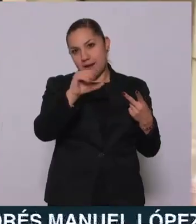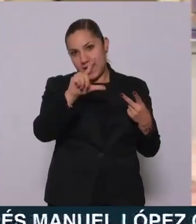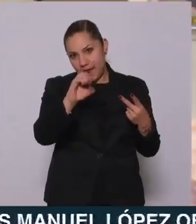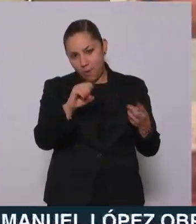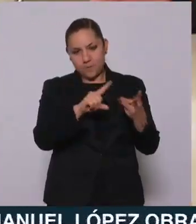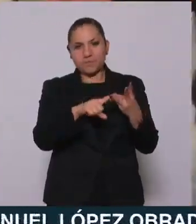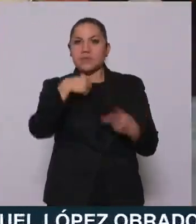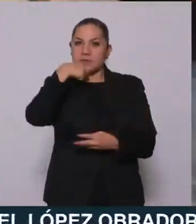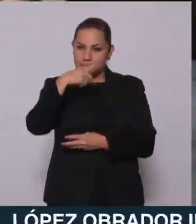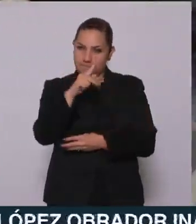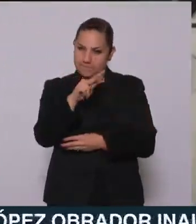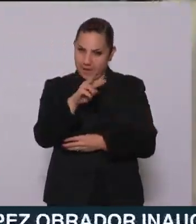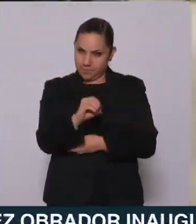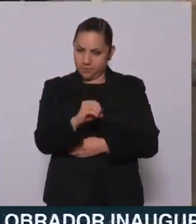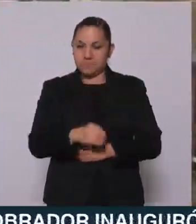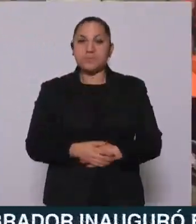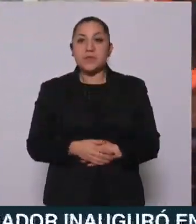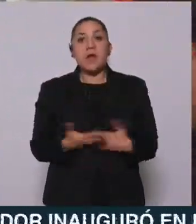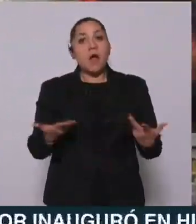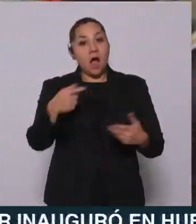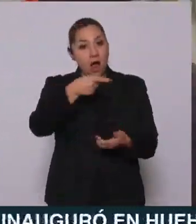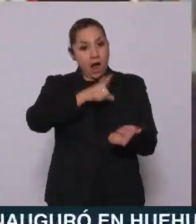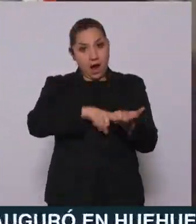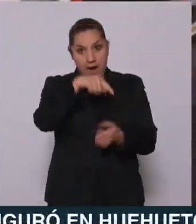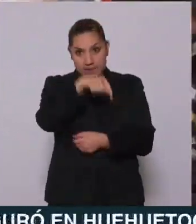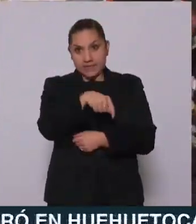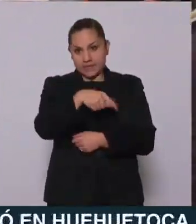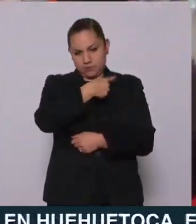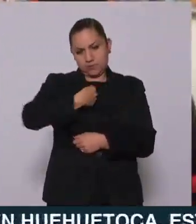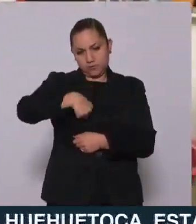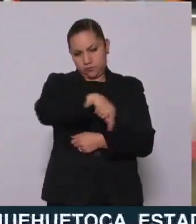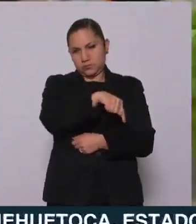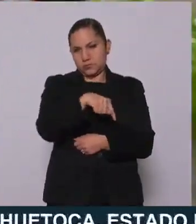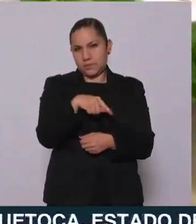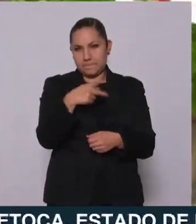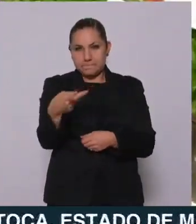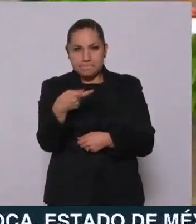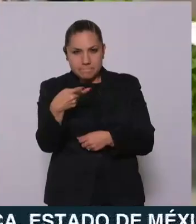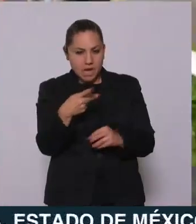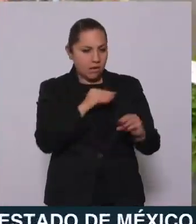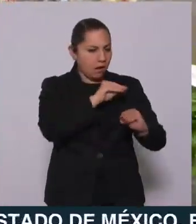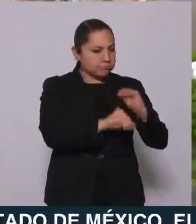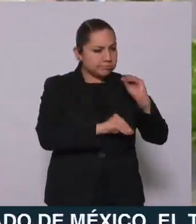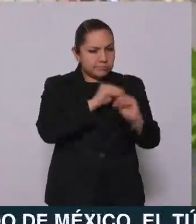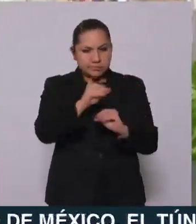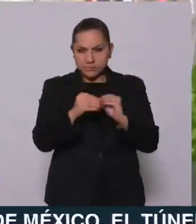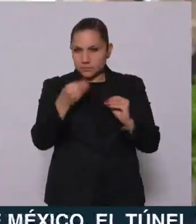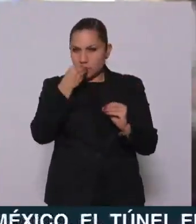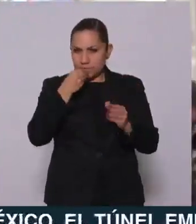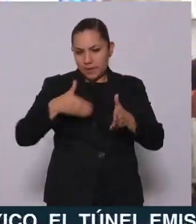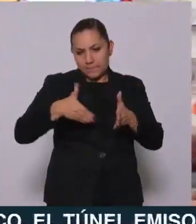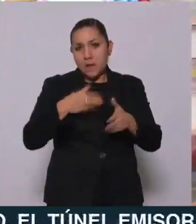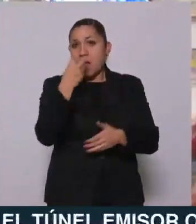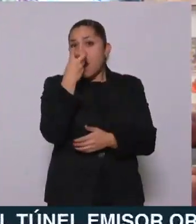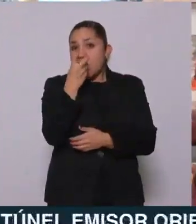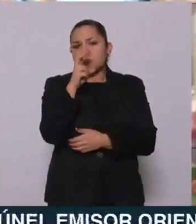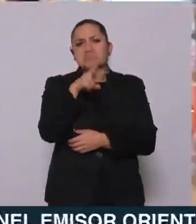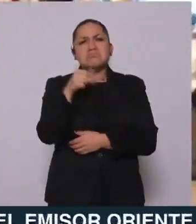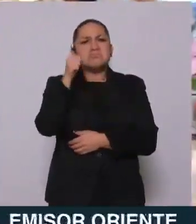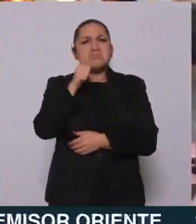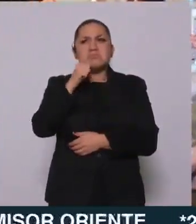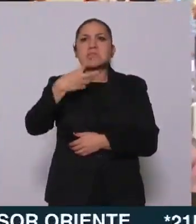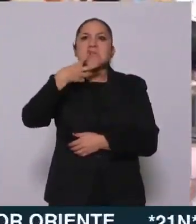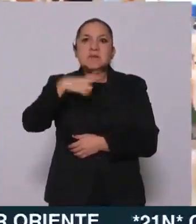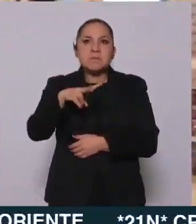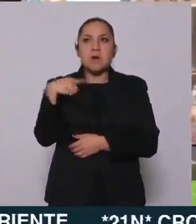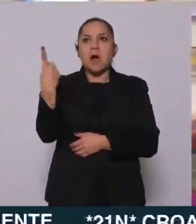las piernas que preparamos aquí en Cárnicos Meche y Rafael, que son ya la tradición para la cena de Navidad. Tenemos aquí